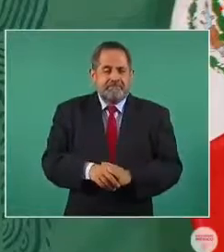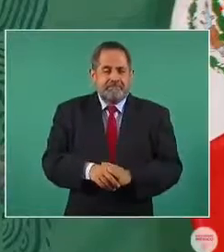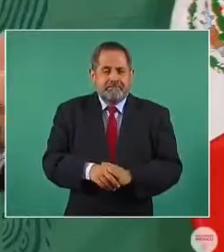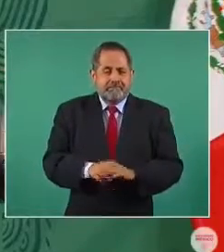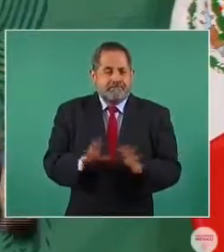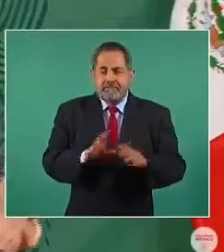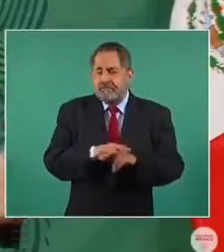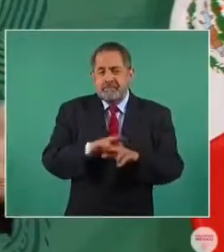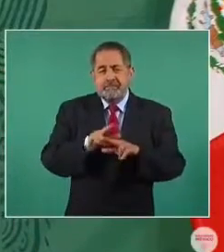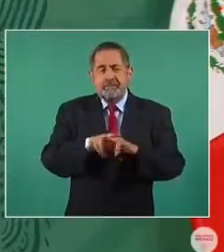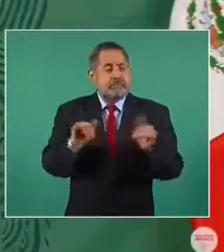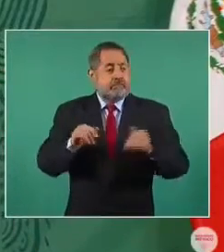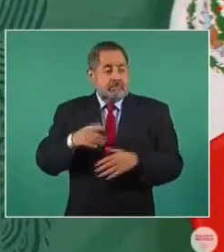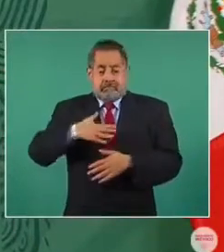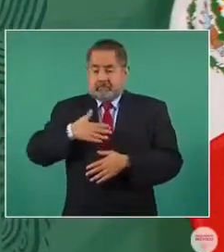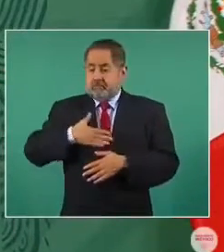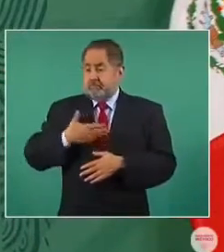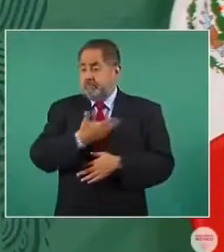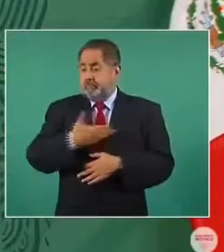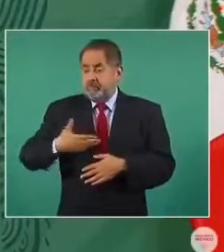ya ni el presidente,